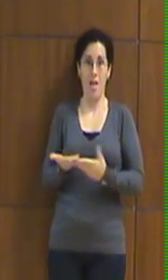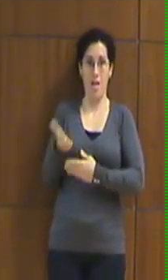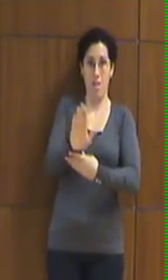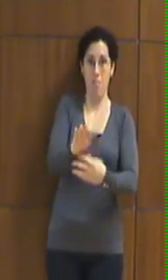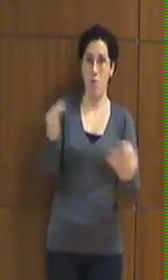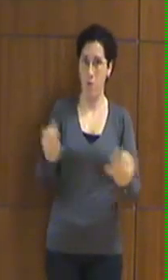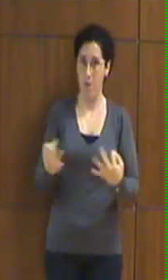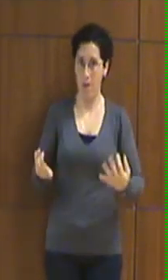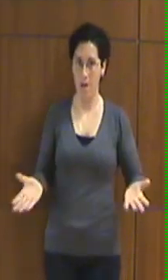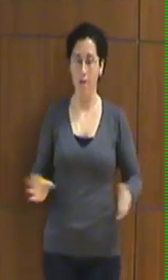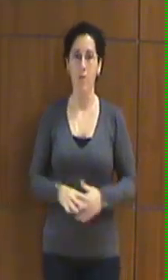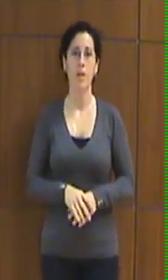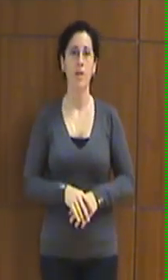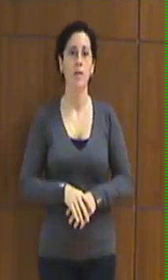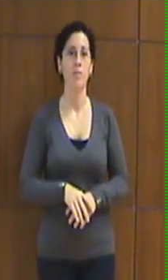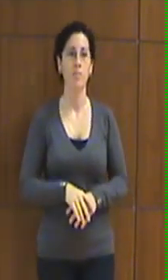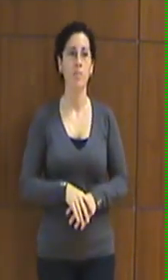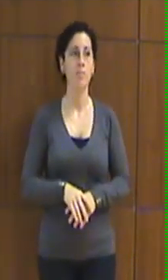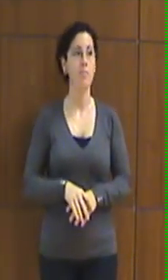Efectivamente.